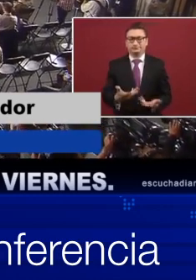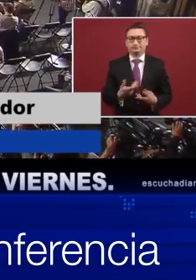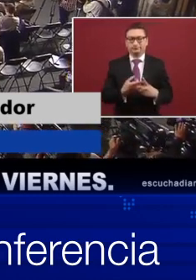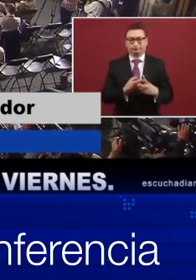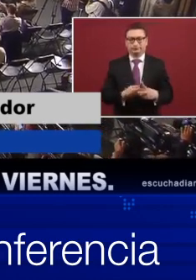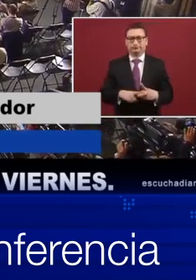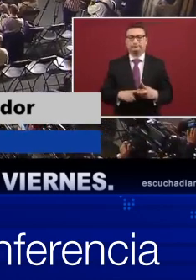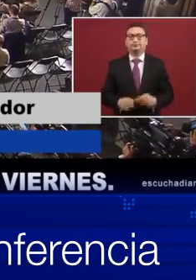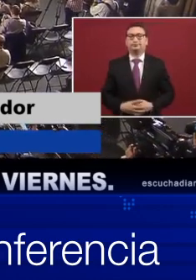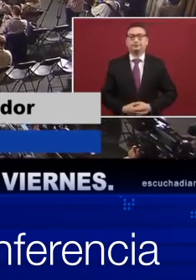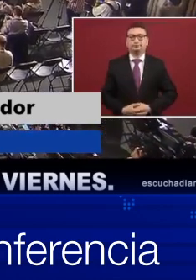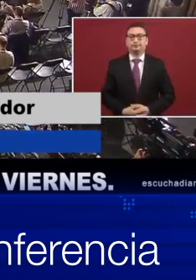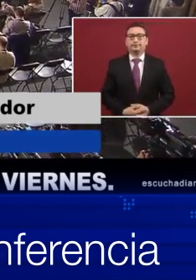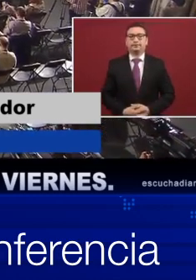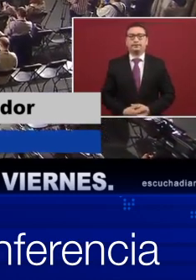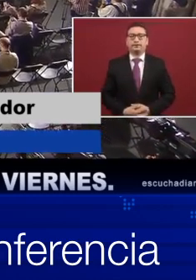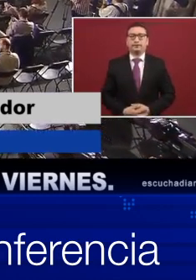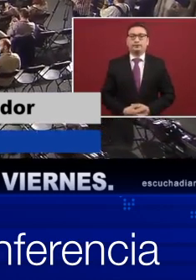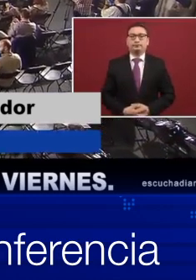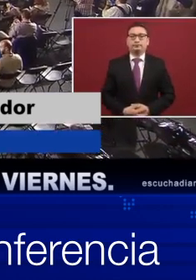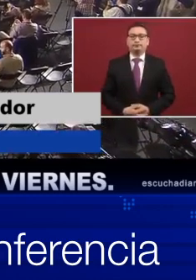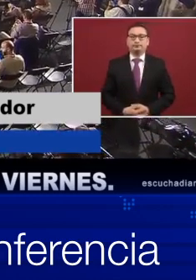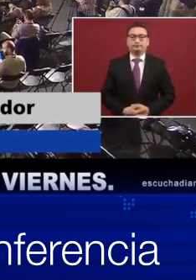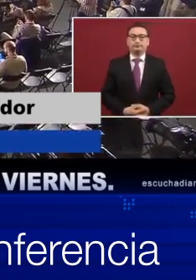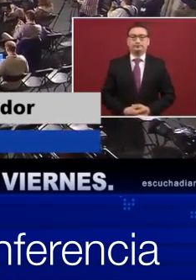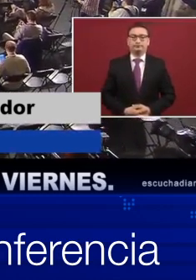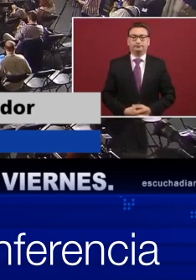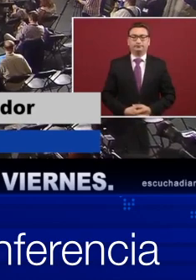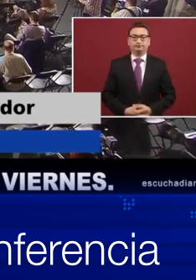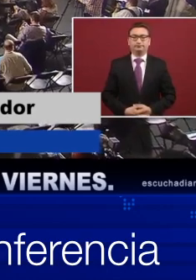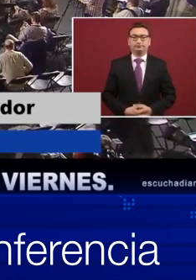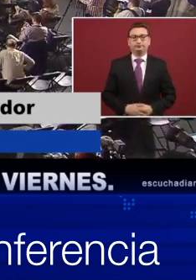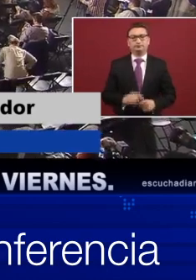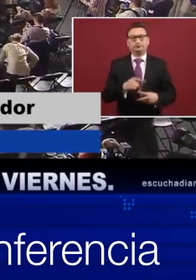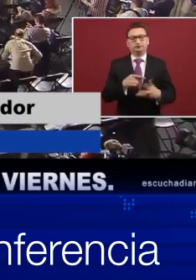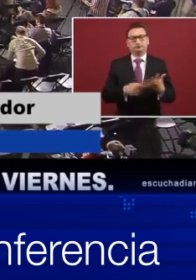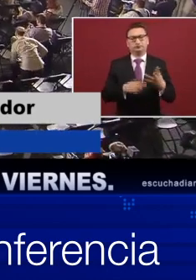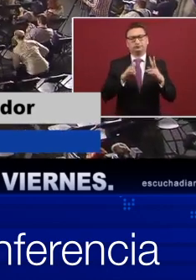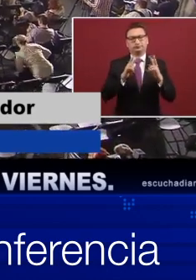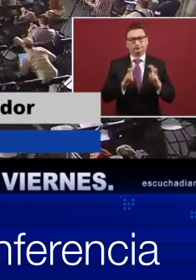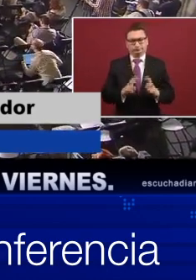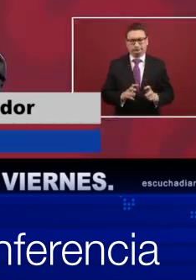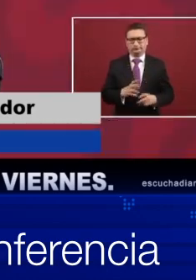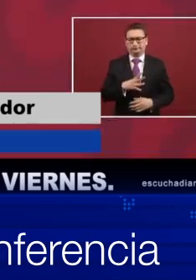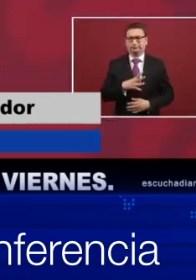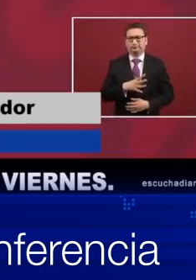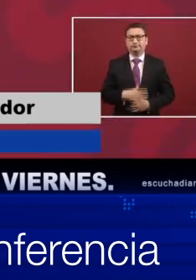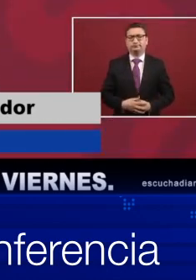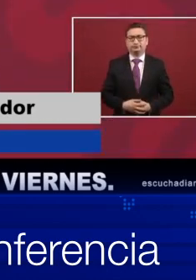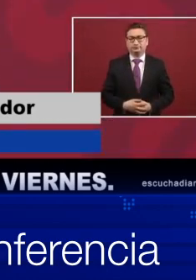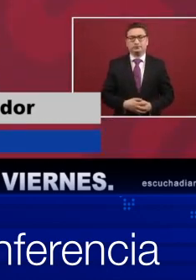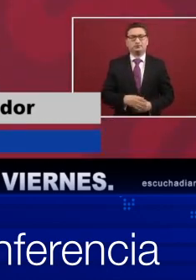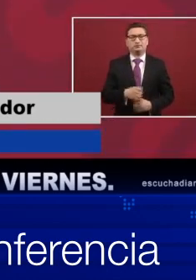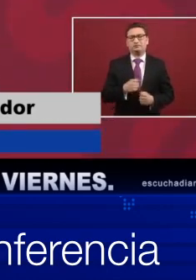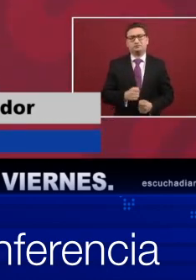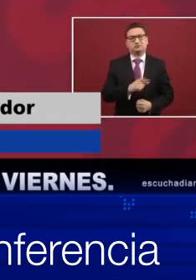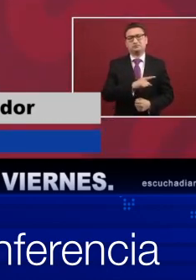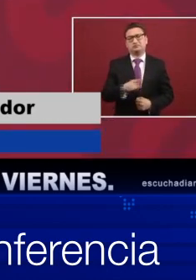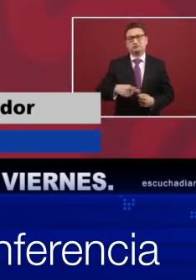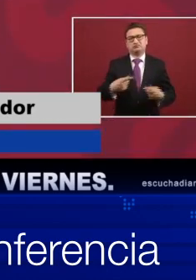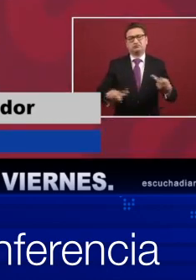iniciar la conferencia. Hay varios temas y seguramente muchas preguntas.